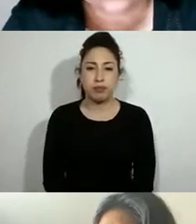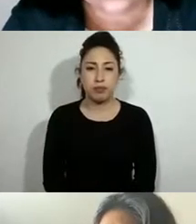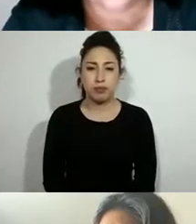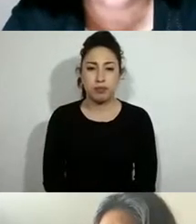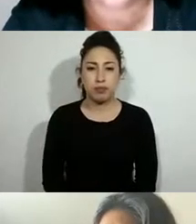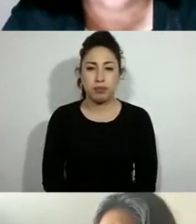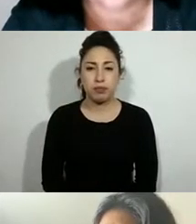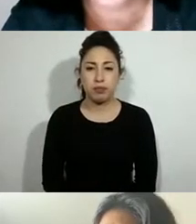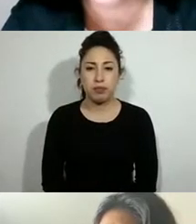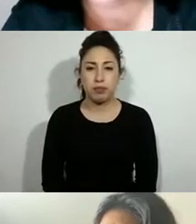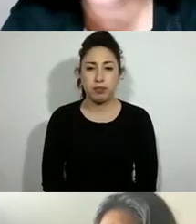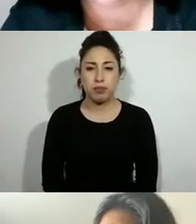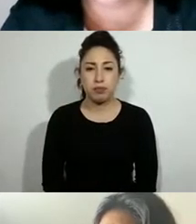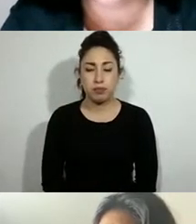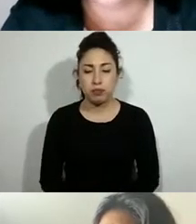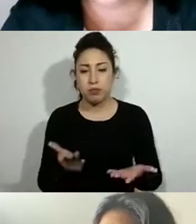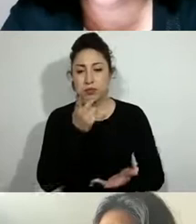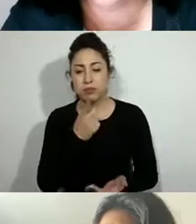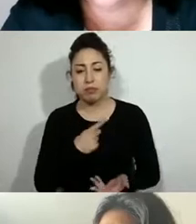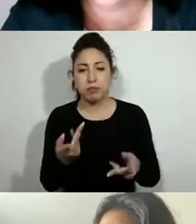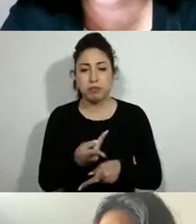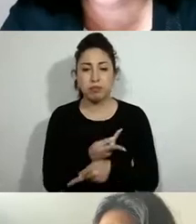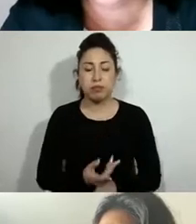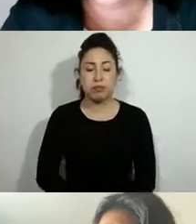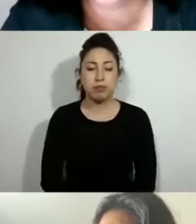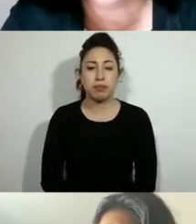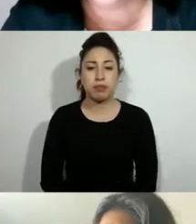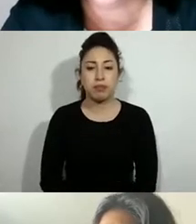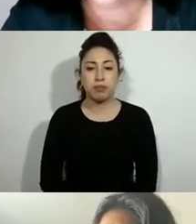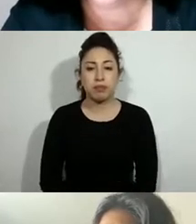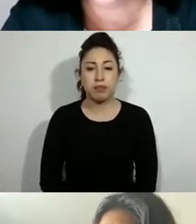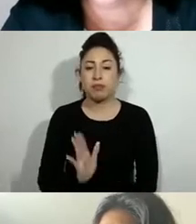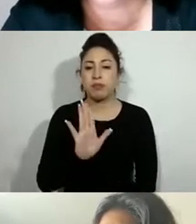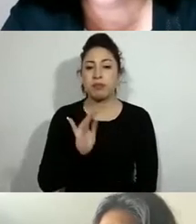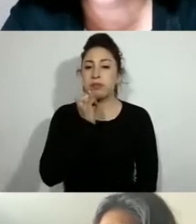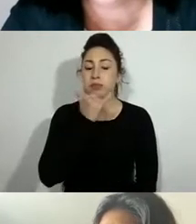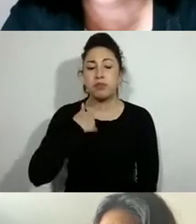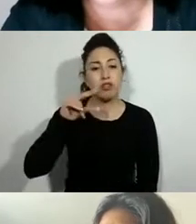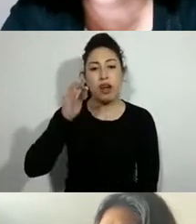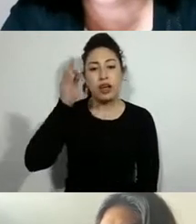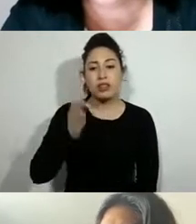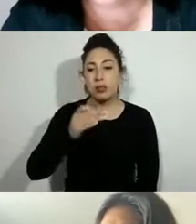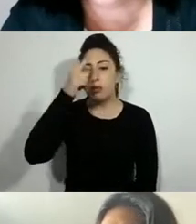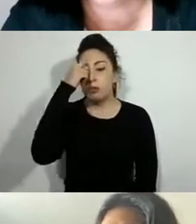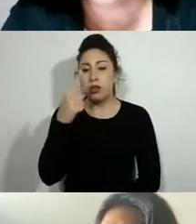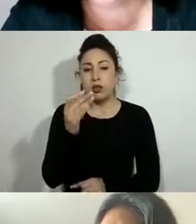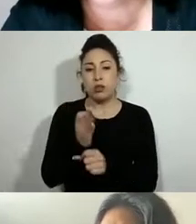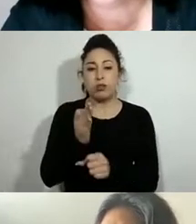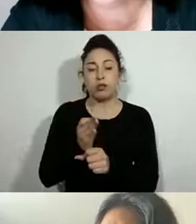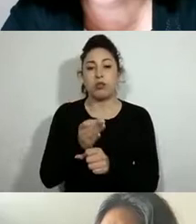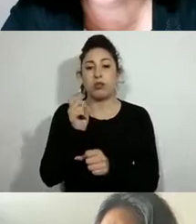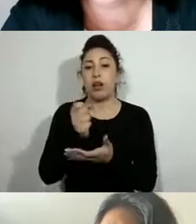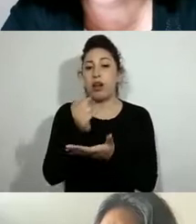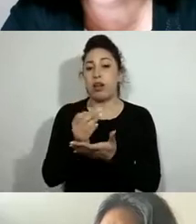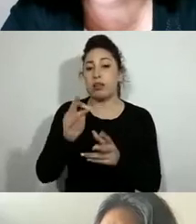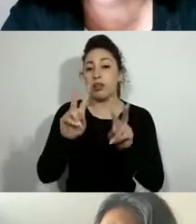Dorin. Sí, diputado. Presidenta, yo estoy en contra de obviar la lectura por la propuesta de orden del día porque